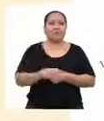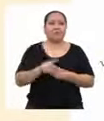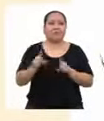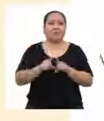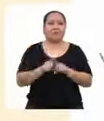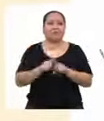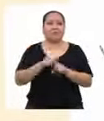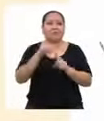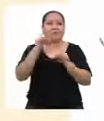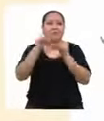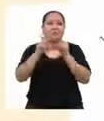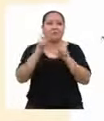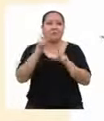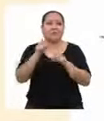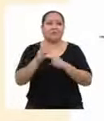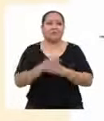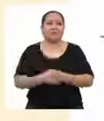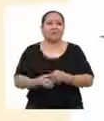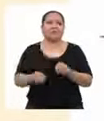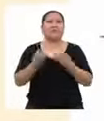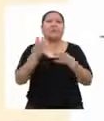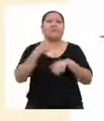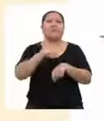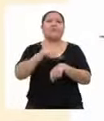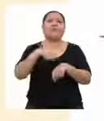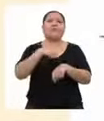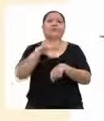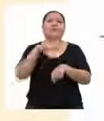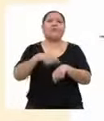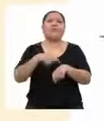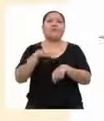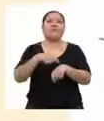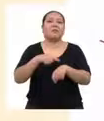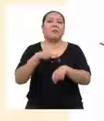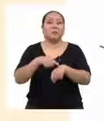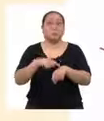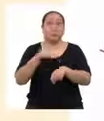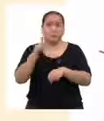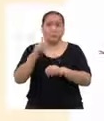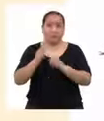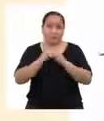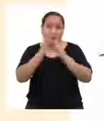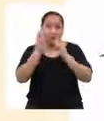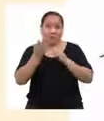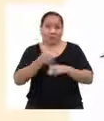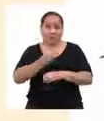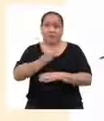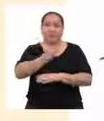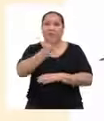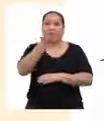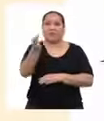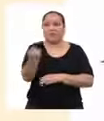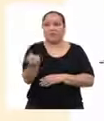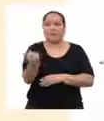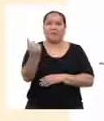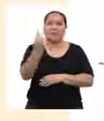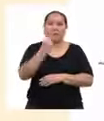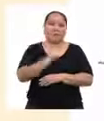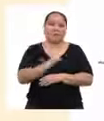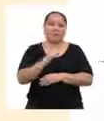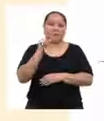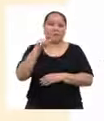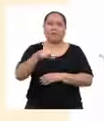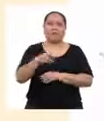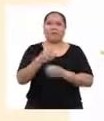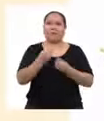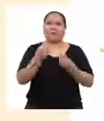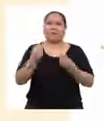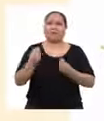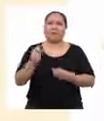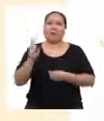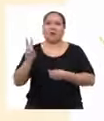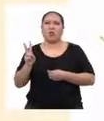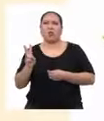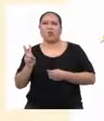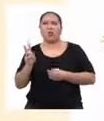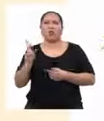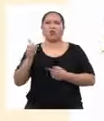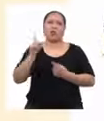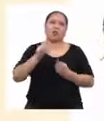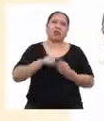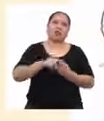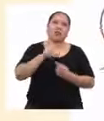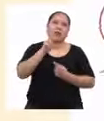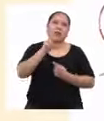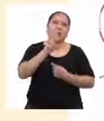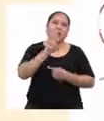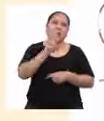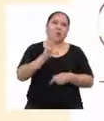les pregunté acerca de cuántas horas al día les toma desplazarse. Ahí la mayoría contestó que entre 2 y 3